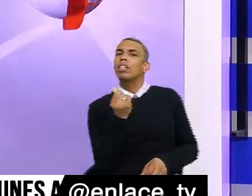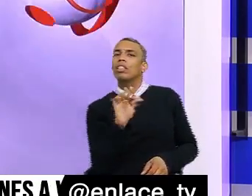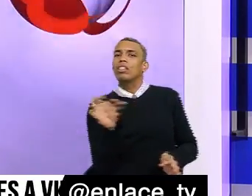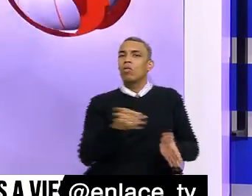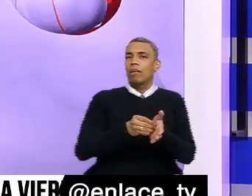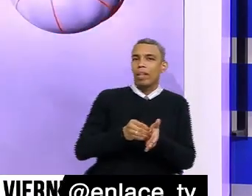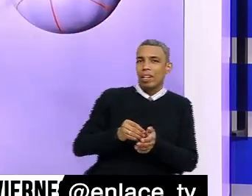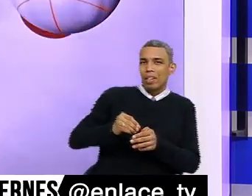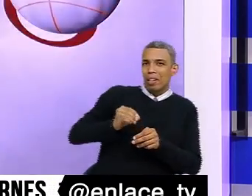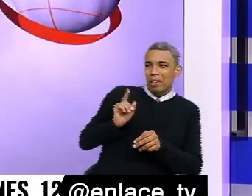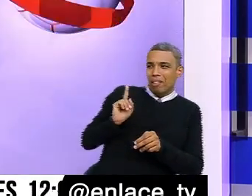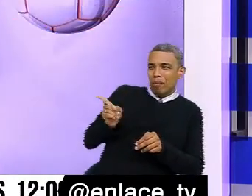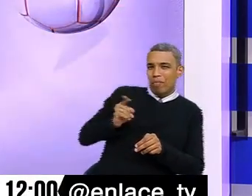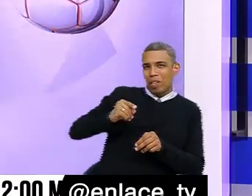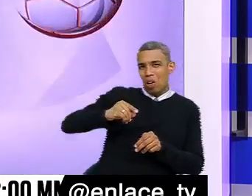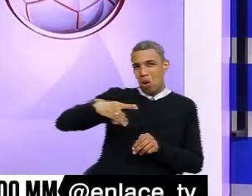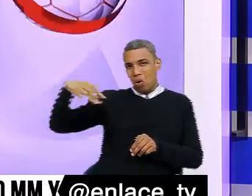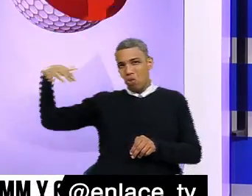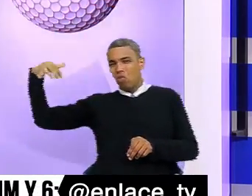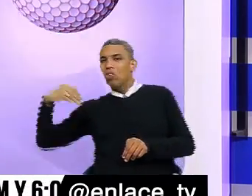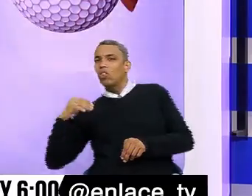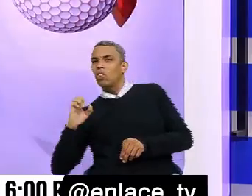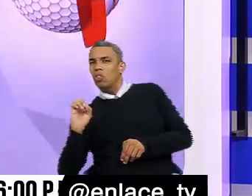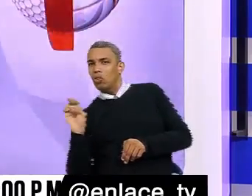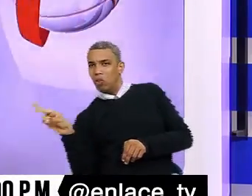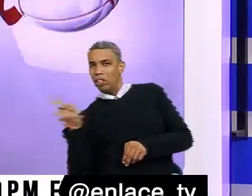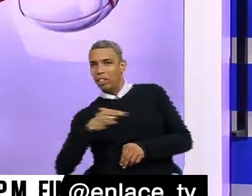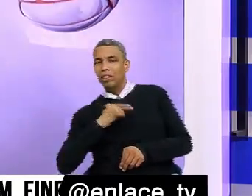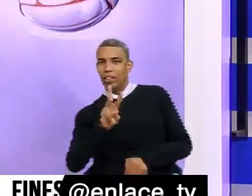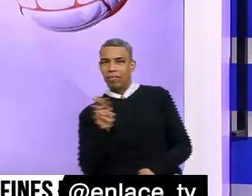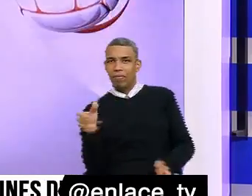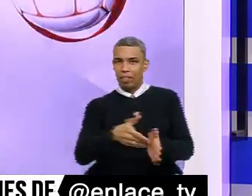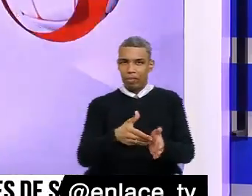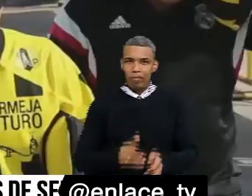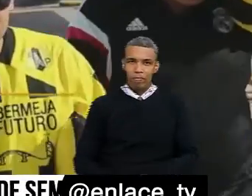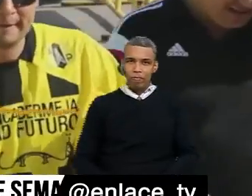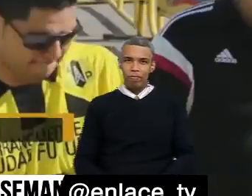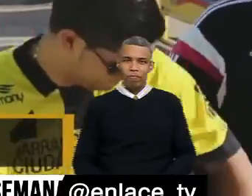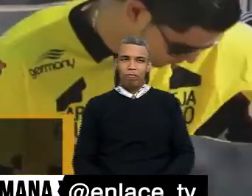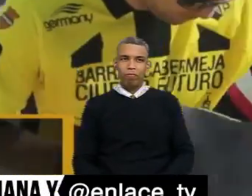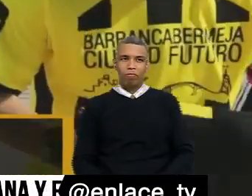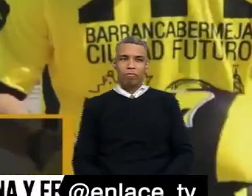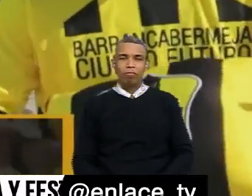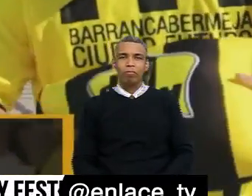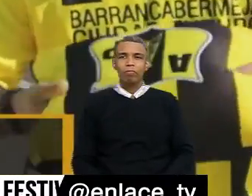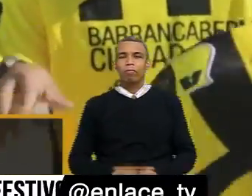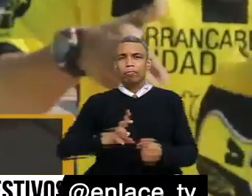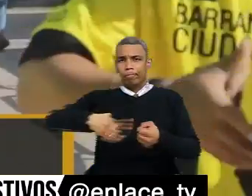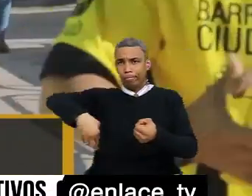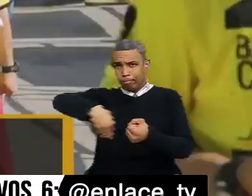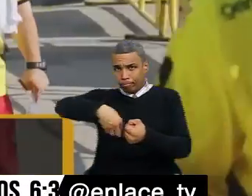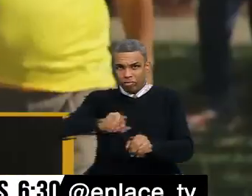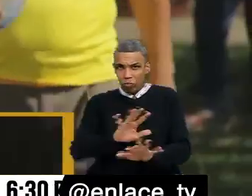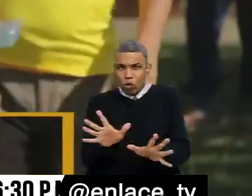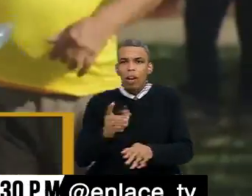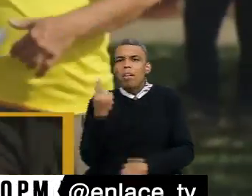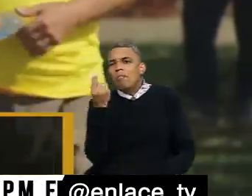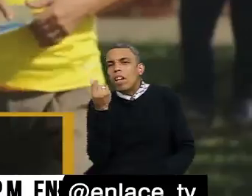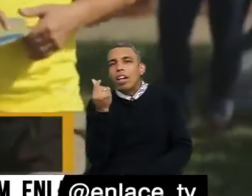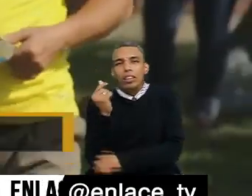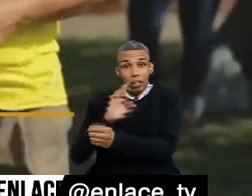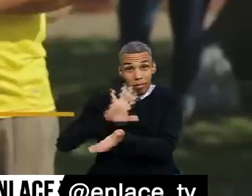el próximo viernes, 1 de julio, 8 de la noche. El Club Alianza Petrolera ya dio a conocer precios de boletería